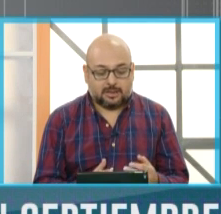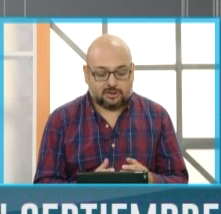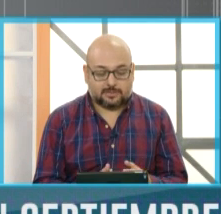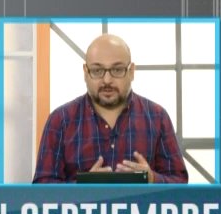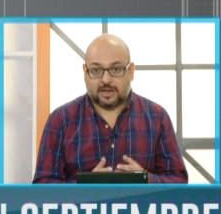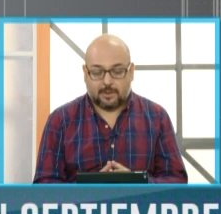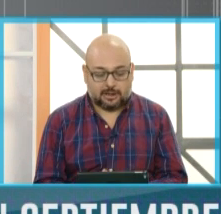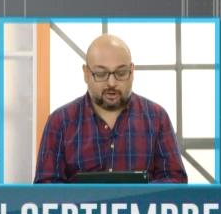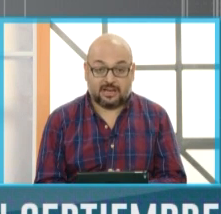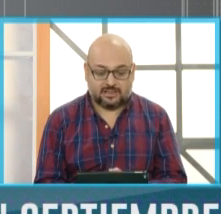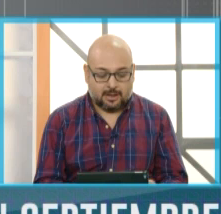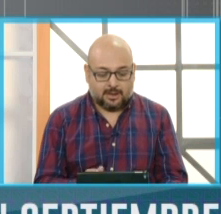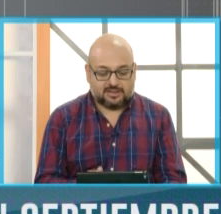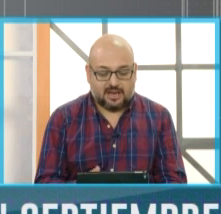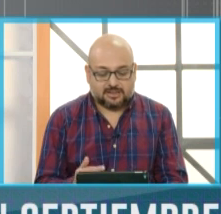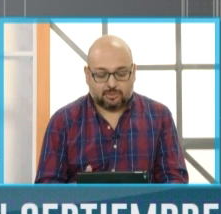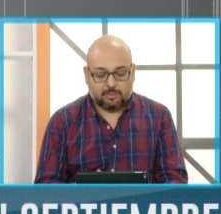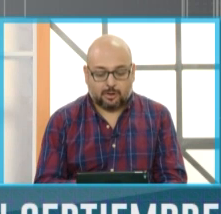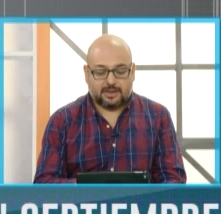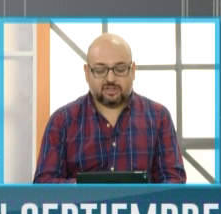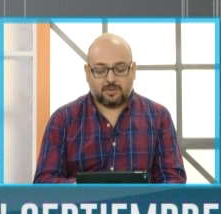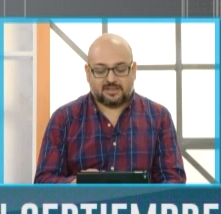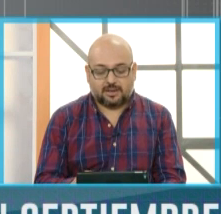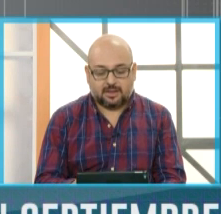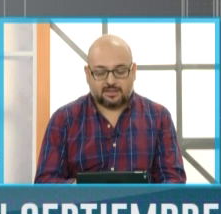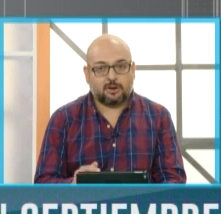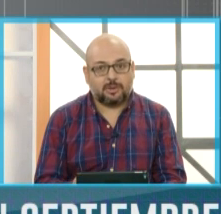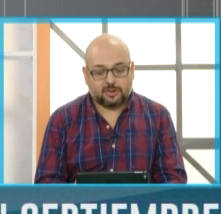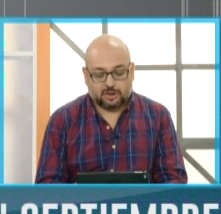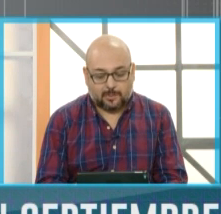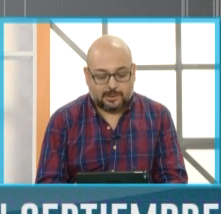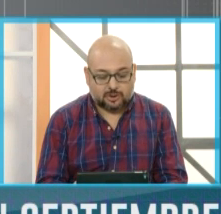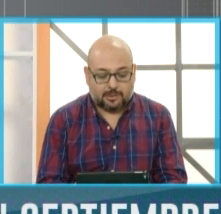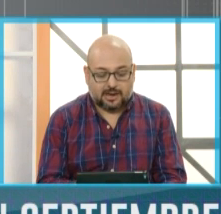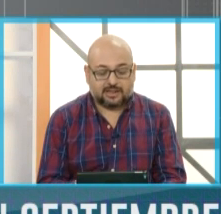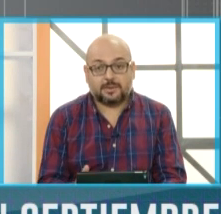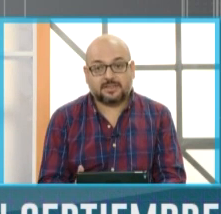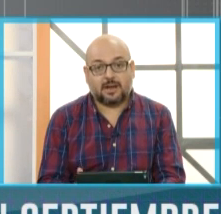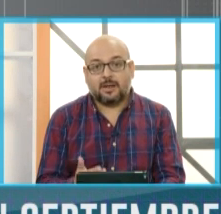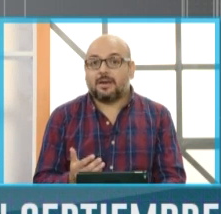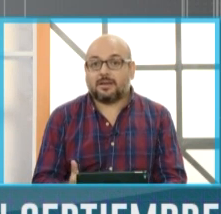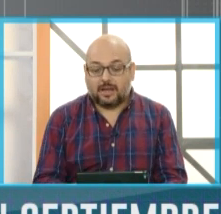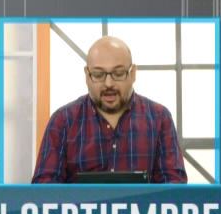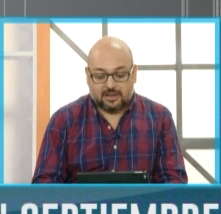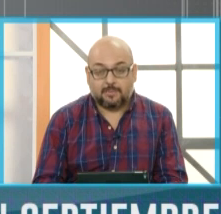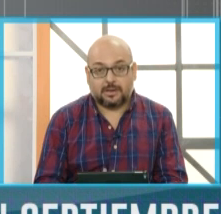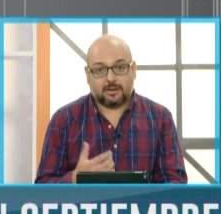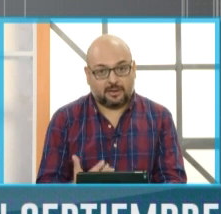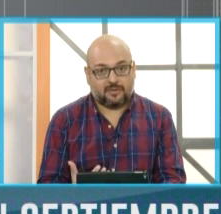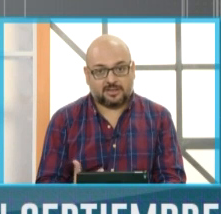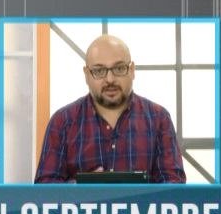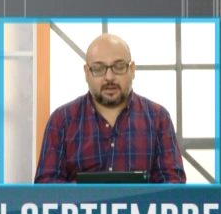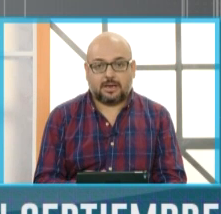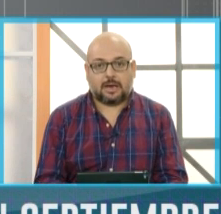y entonces destacaban esto de ella. Decía, en septiembre las jubilaciones van a ser de 5.900 pesos, pero la canasta básica está a 10.000.